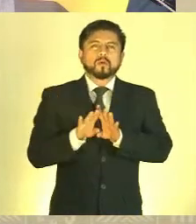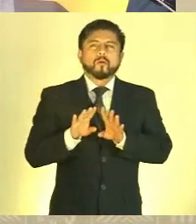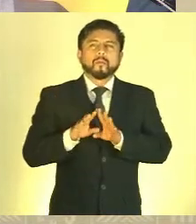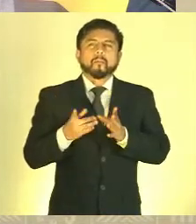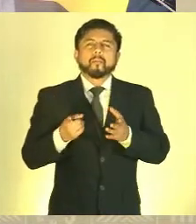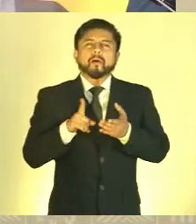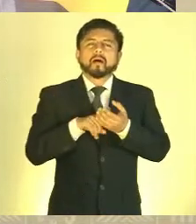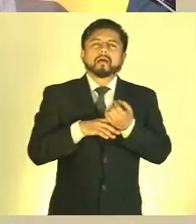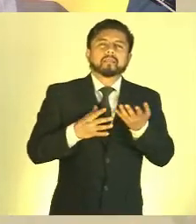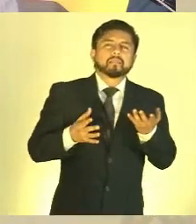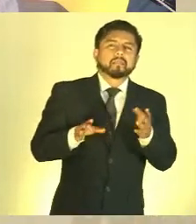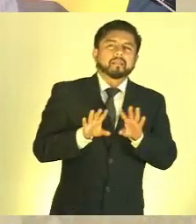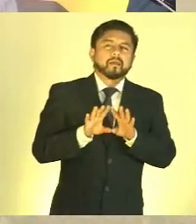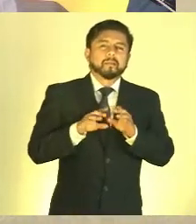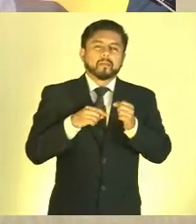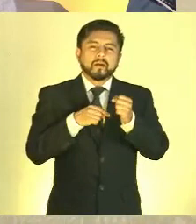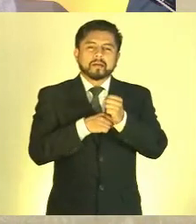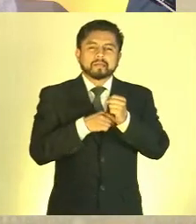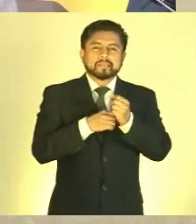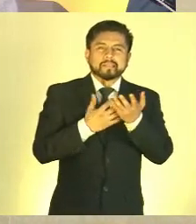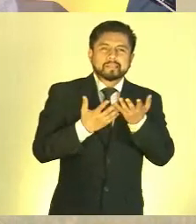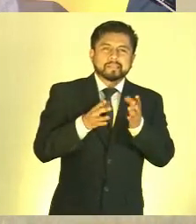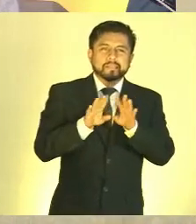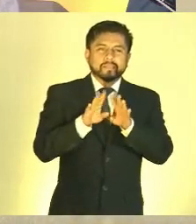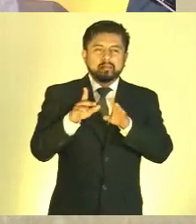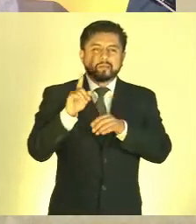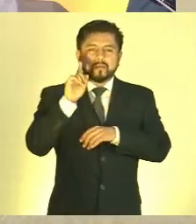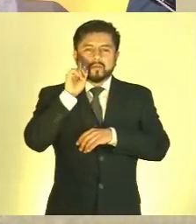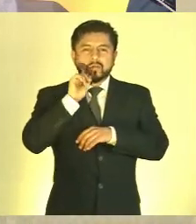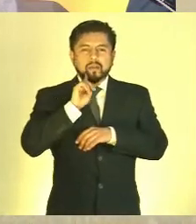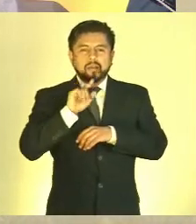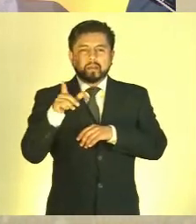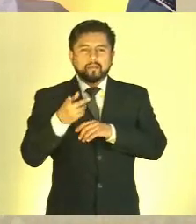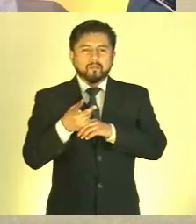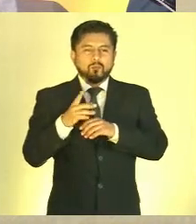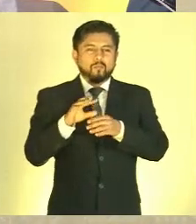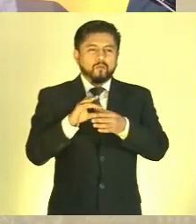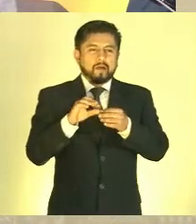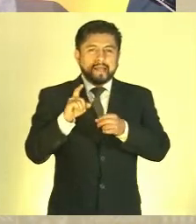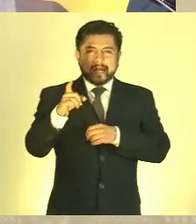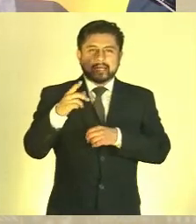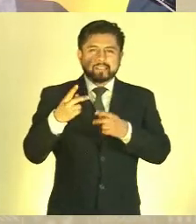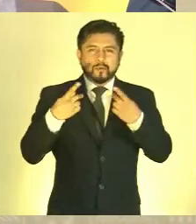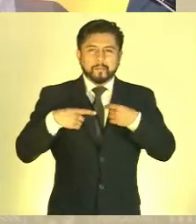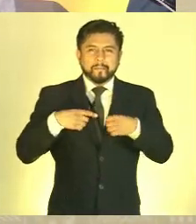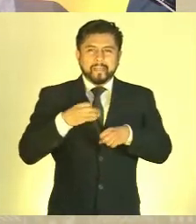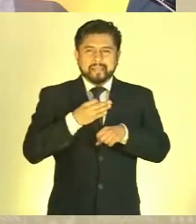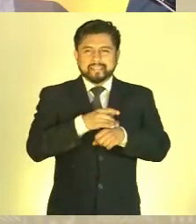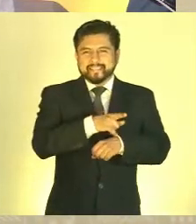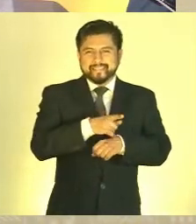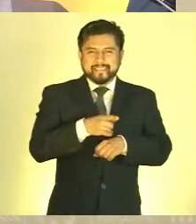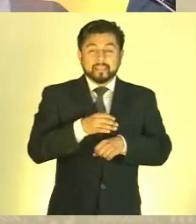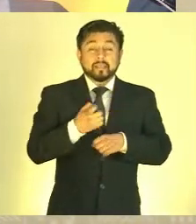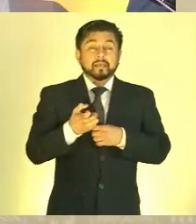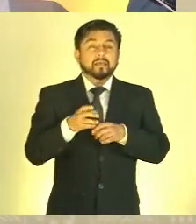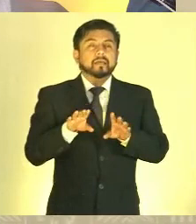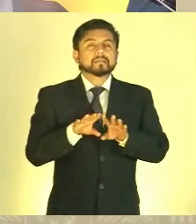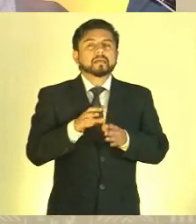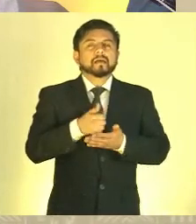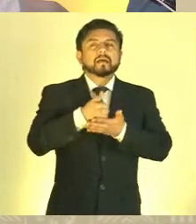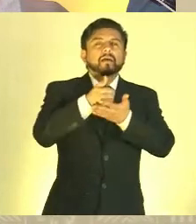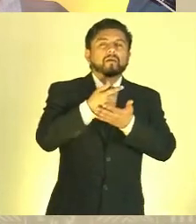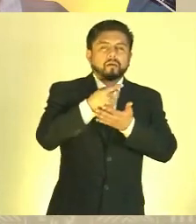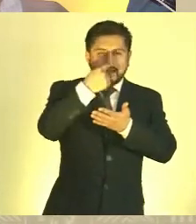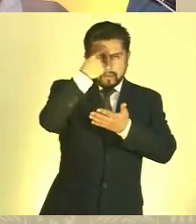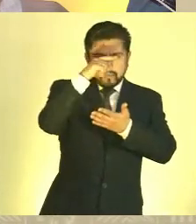medio ahí a una periodista, a Nuria Moreno, y esa periodista es el eslabón que nos va a